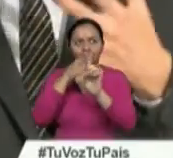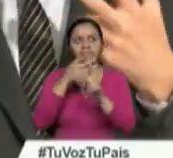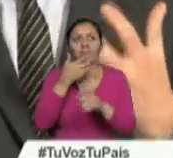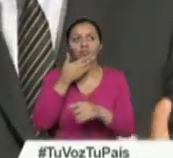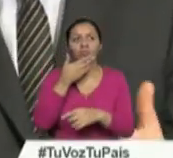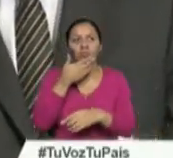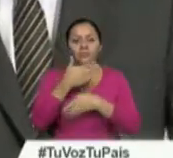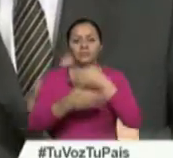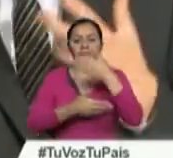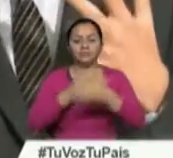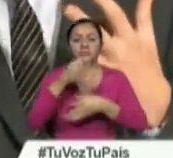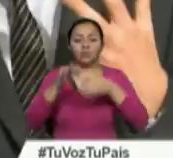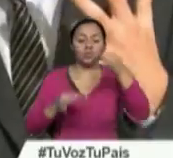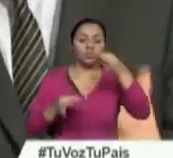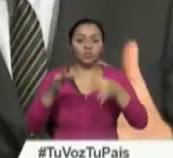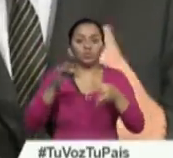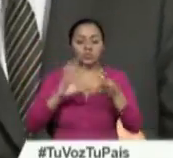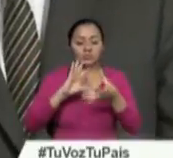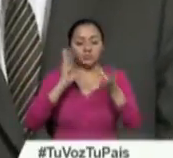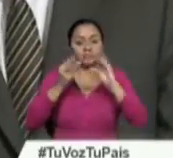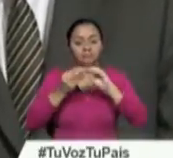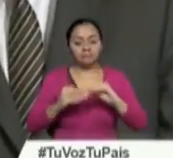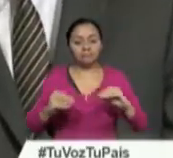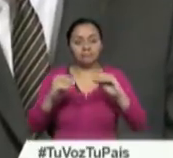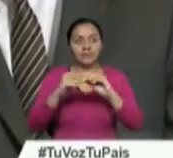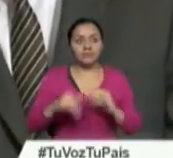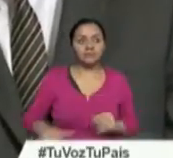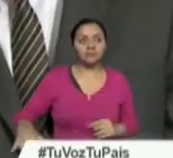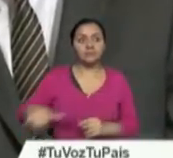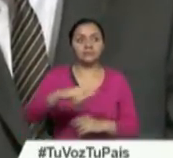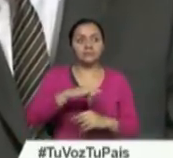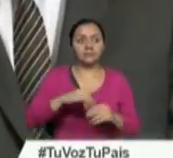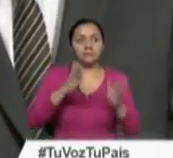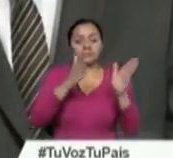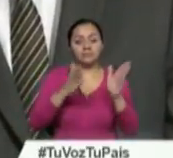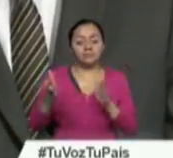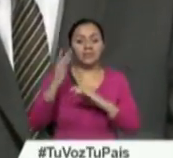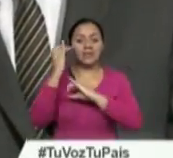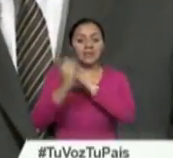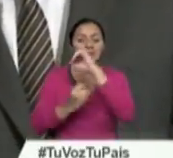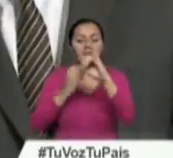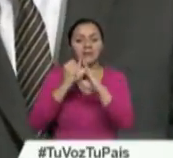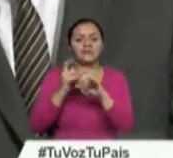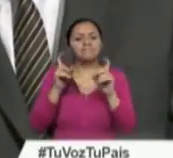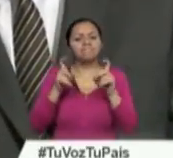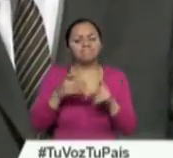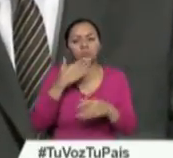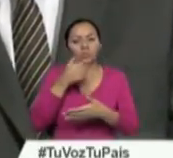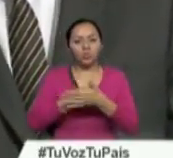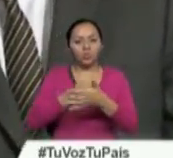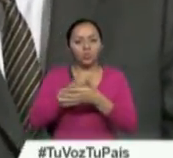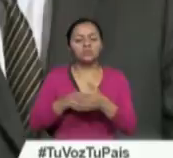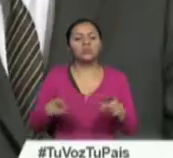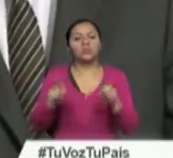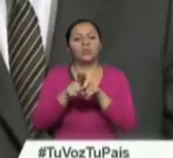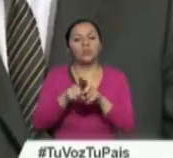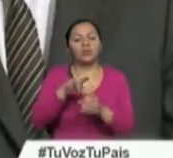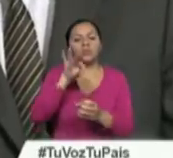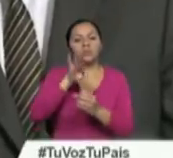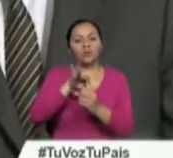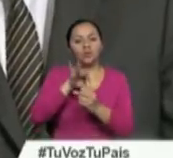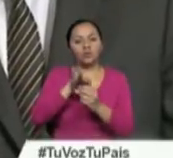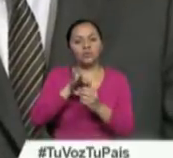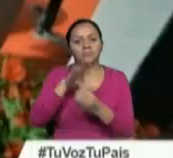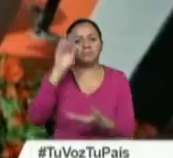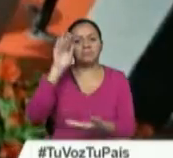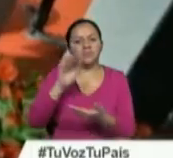sur, desde la justicia global, desde una mayor democratización de nuestro sistema internacional, tiene que seguir luchando por más votos y